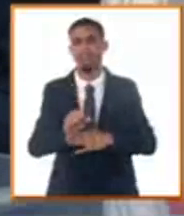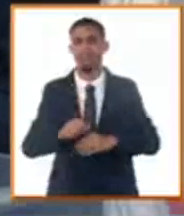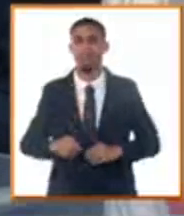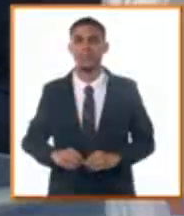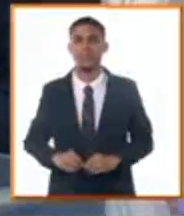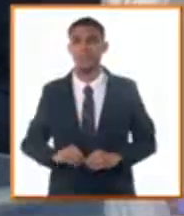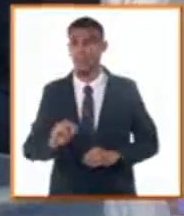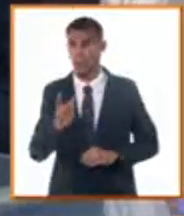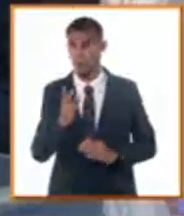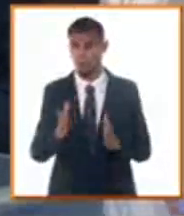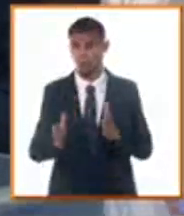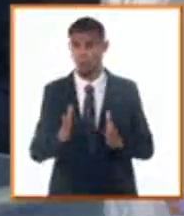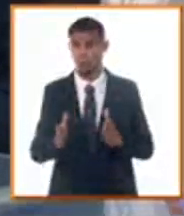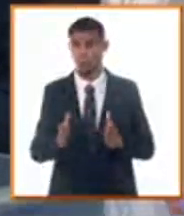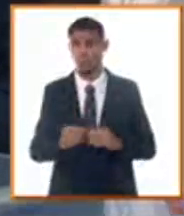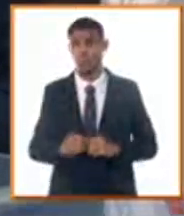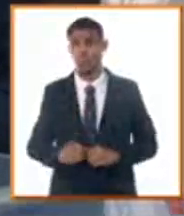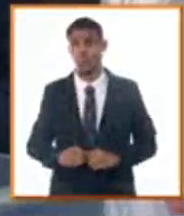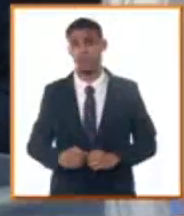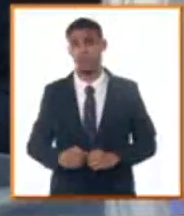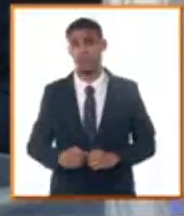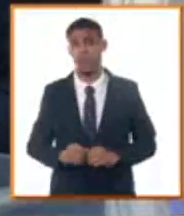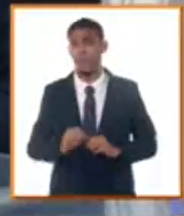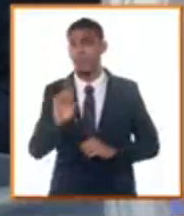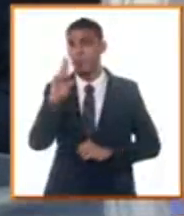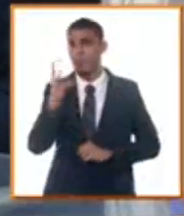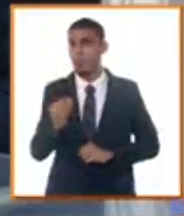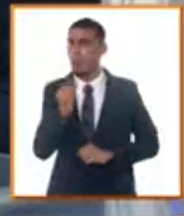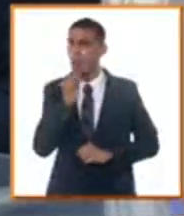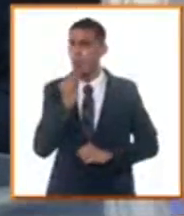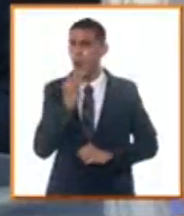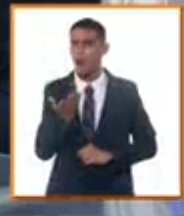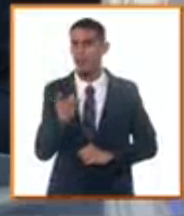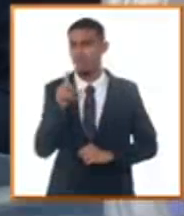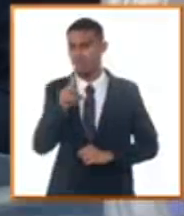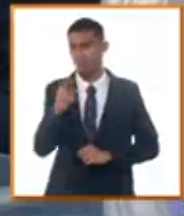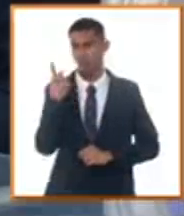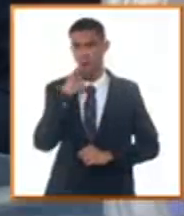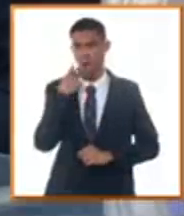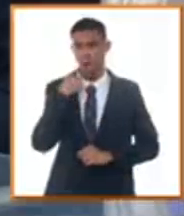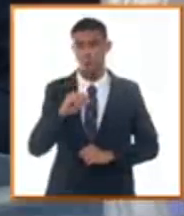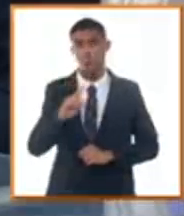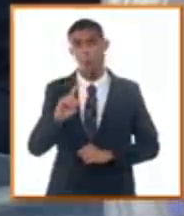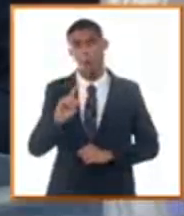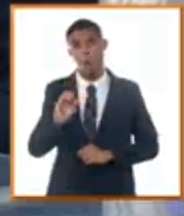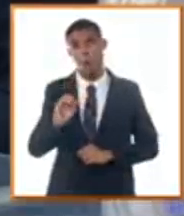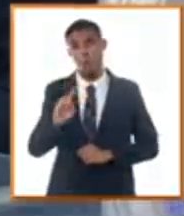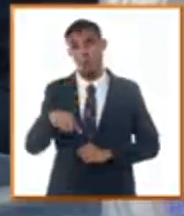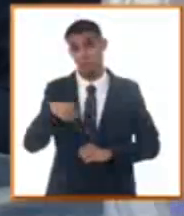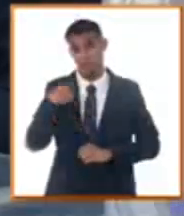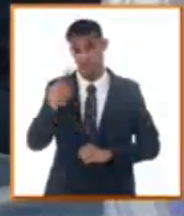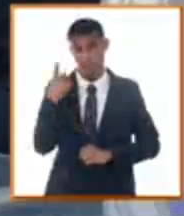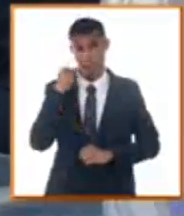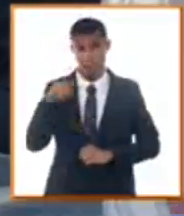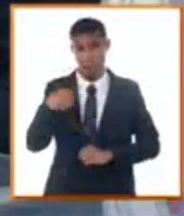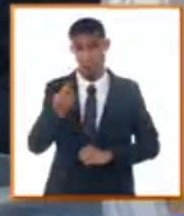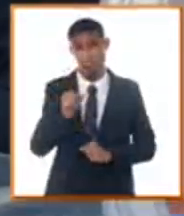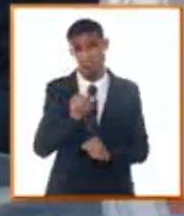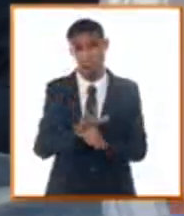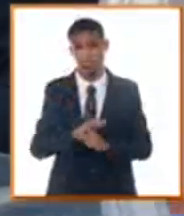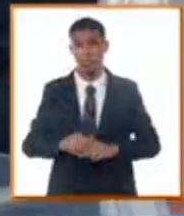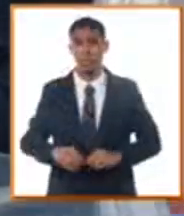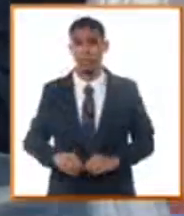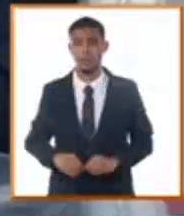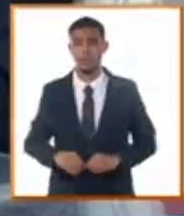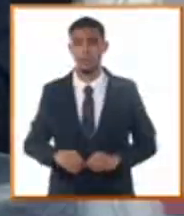segundo semestre. Quizás los resultados se puedan obtener ya a finales del año, principios del año que viene, para ir dando facilidades a las